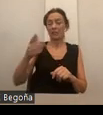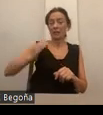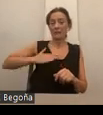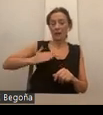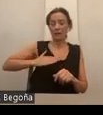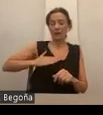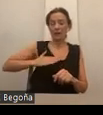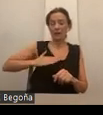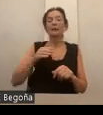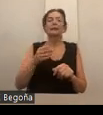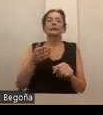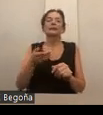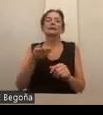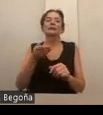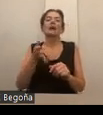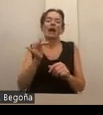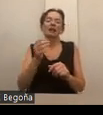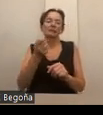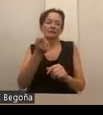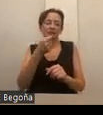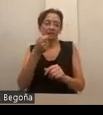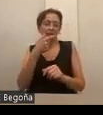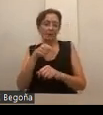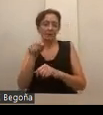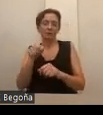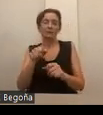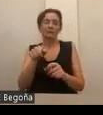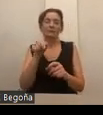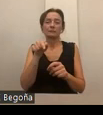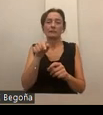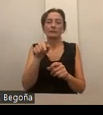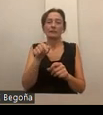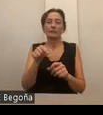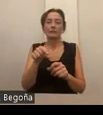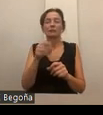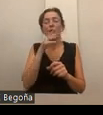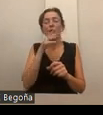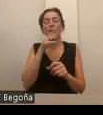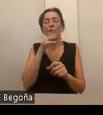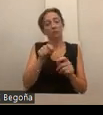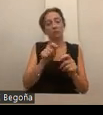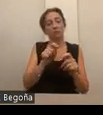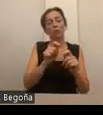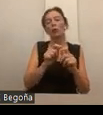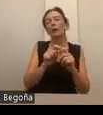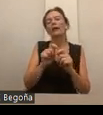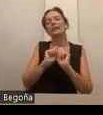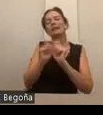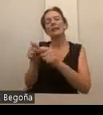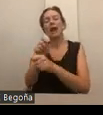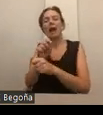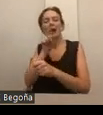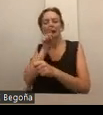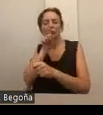evitar la recurrencia, la reaparición del cáncer. Pues en ratones, con letrozol se inducía el ovario poliquístico y se vio